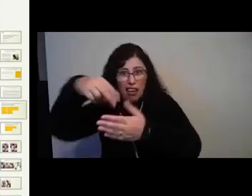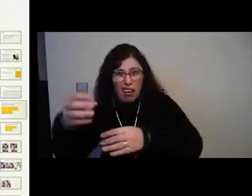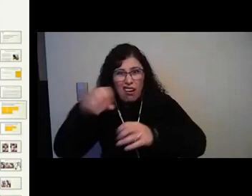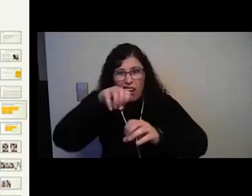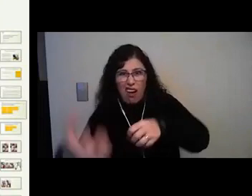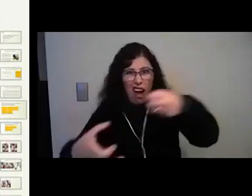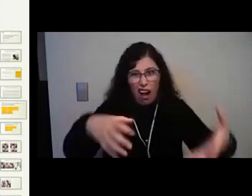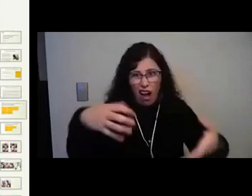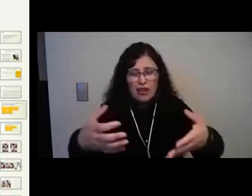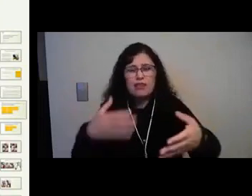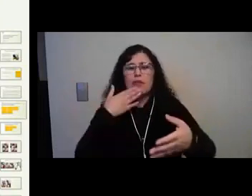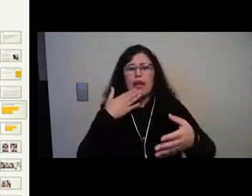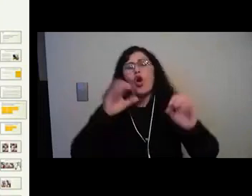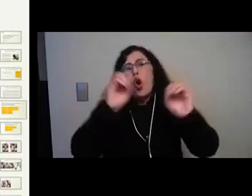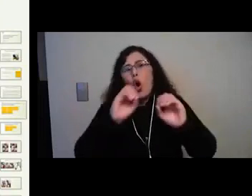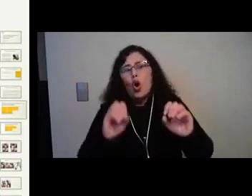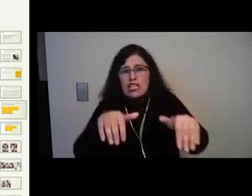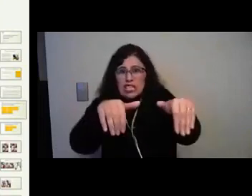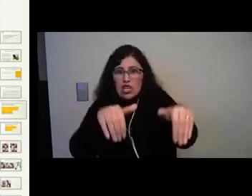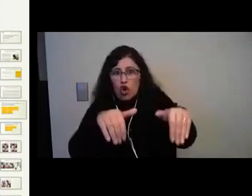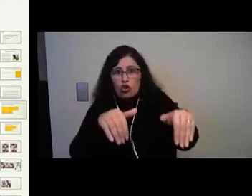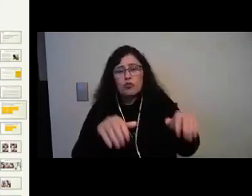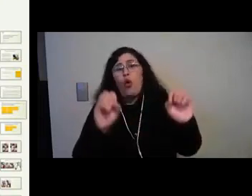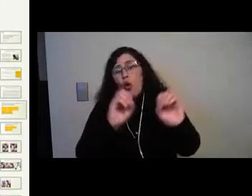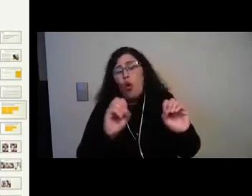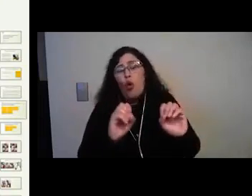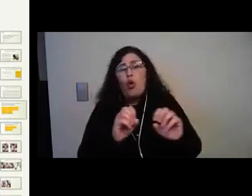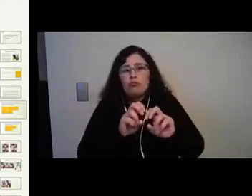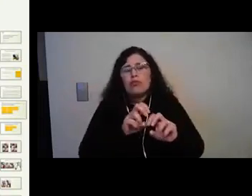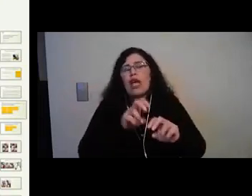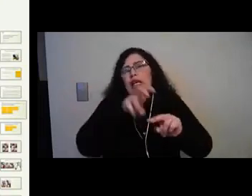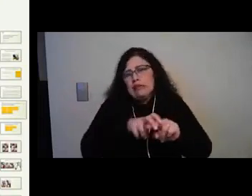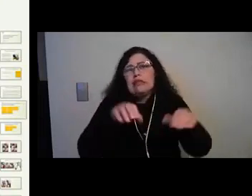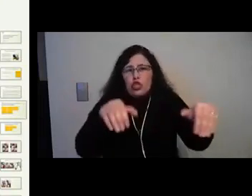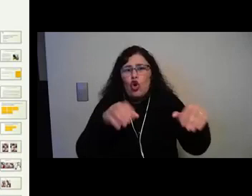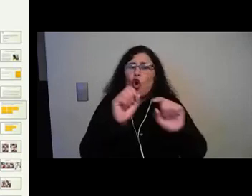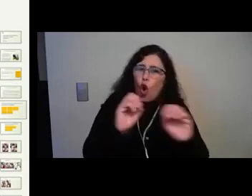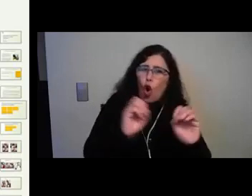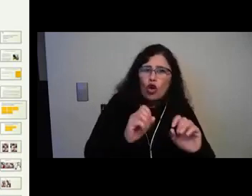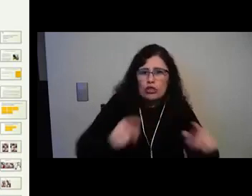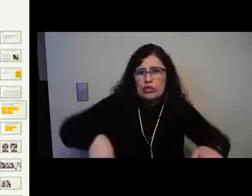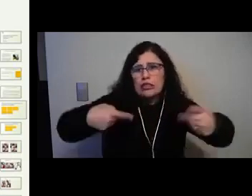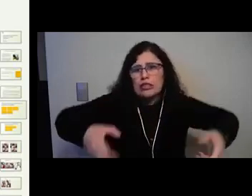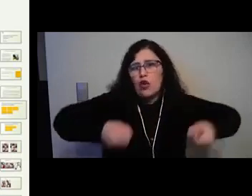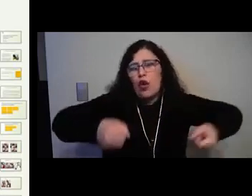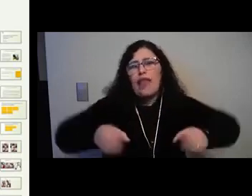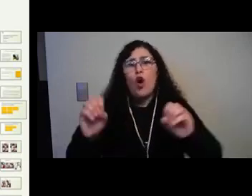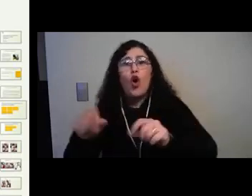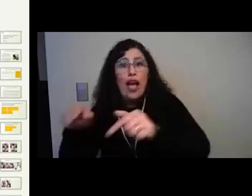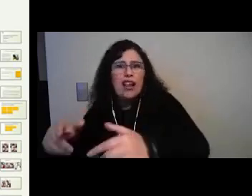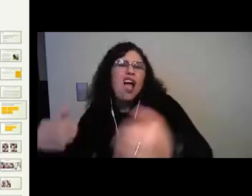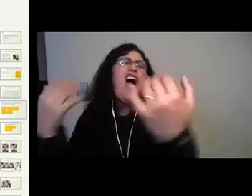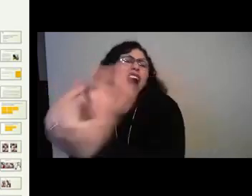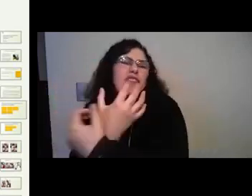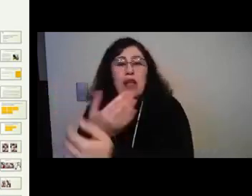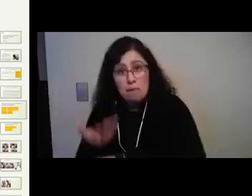de ruedas si necesario, el sillón, pedirle la máxima colaboración al paciente, usted dice, ya, ayúdeme, tome el cuello, abráceme con